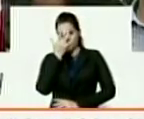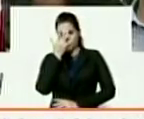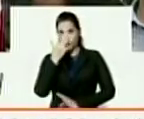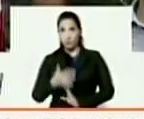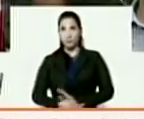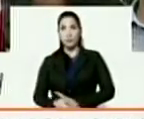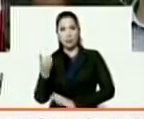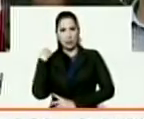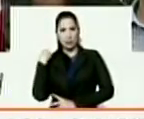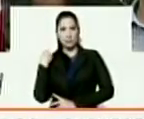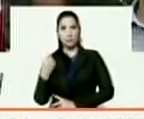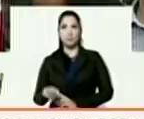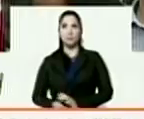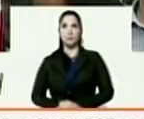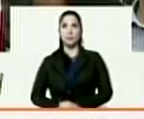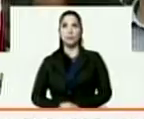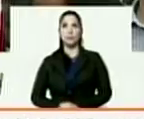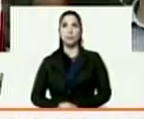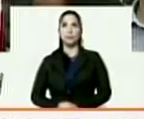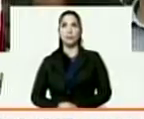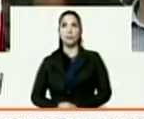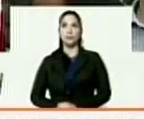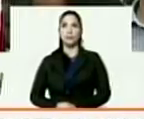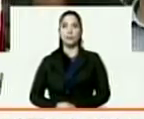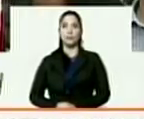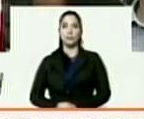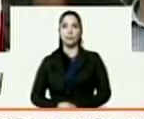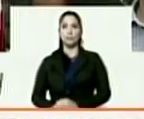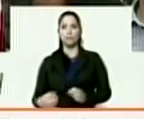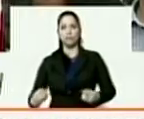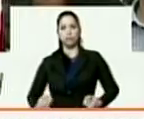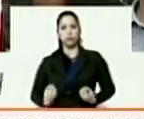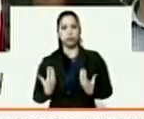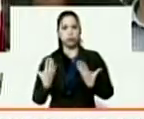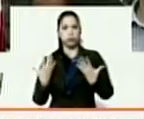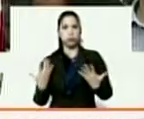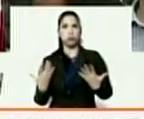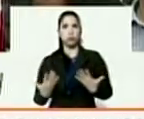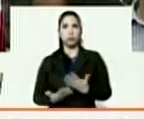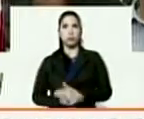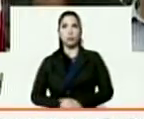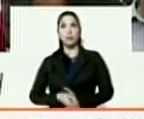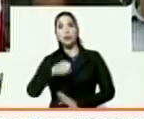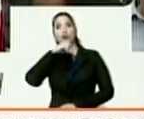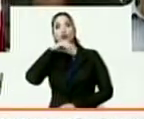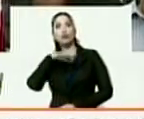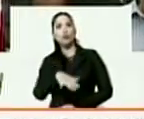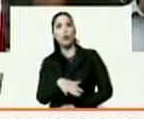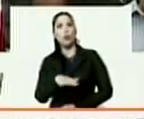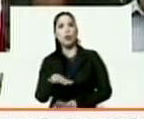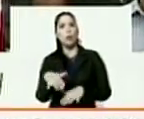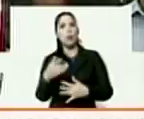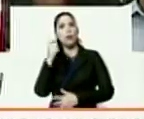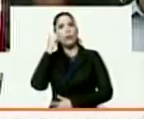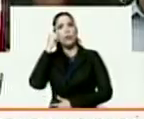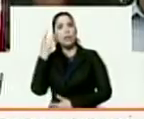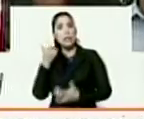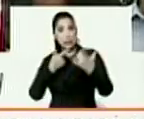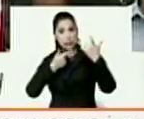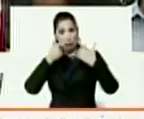febrero d cargado de de historia fue el día donde el comandante chávez